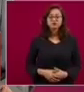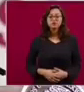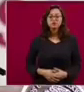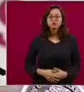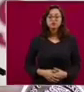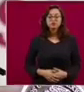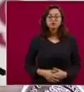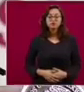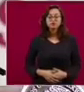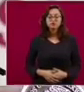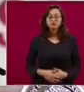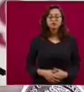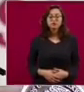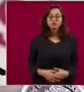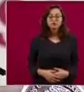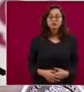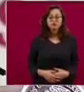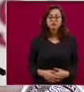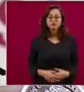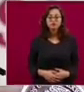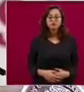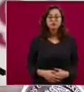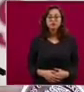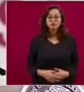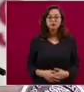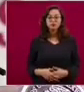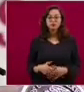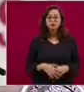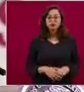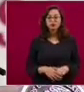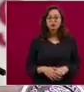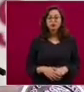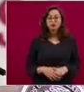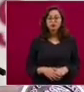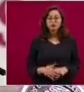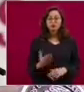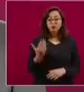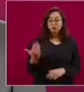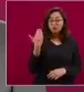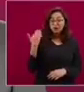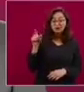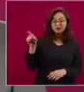enterarnos de los resultados de la elección en Bolivia.